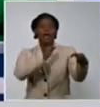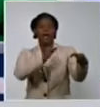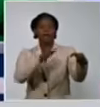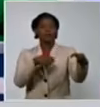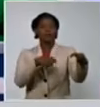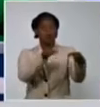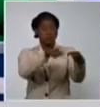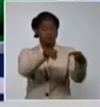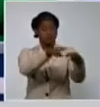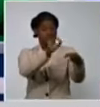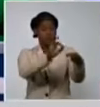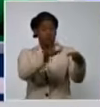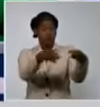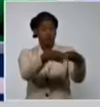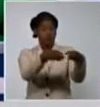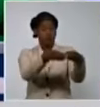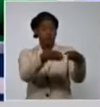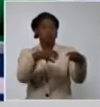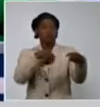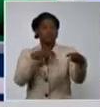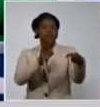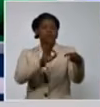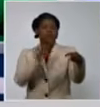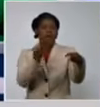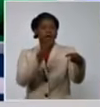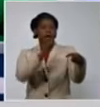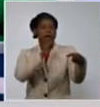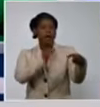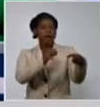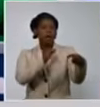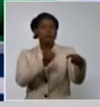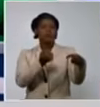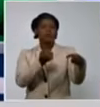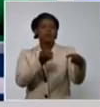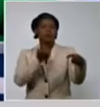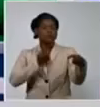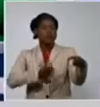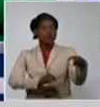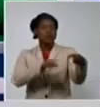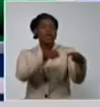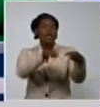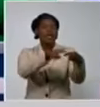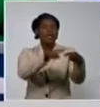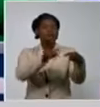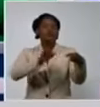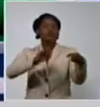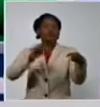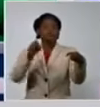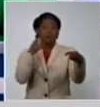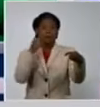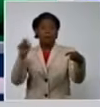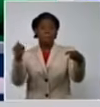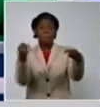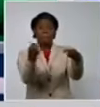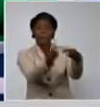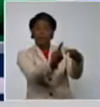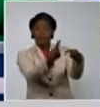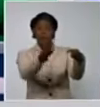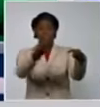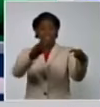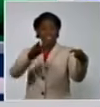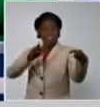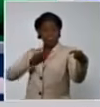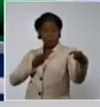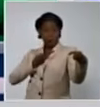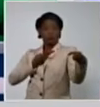taller, pues esos son contactos que, te reitero, en La